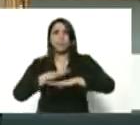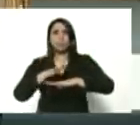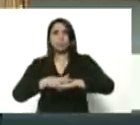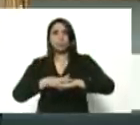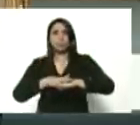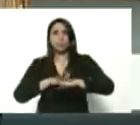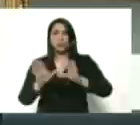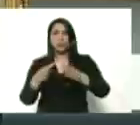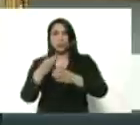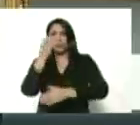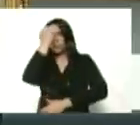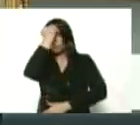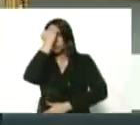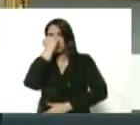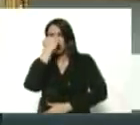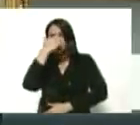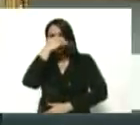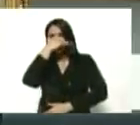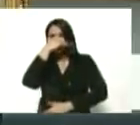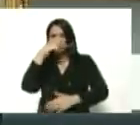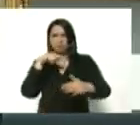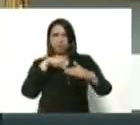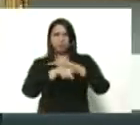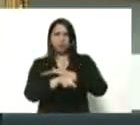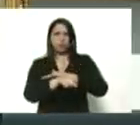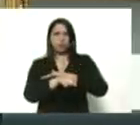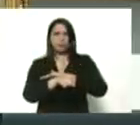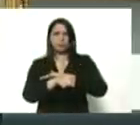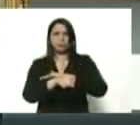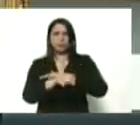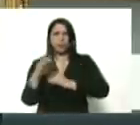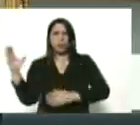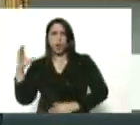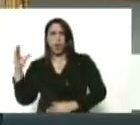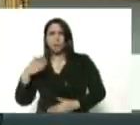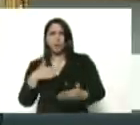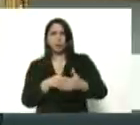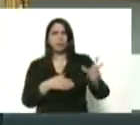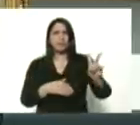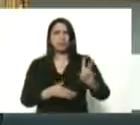el grupo terrorista incursor desde el territorio colombiano.